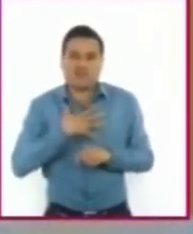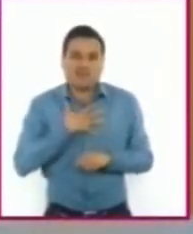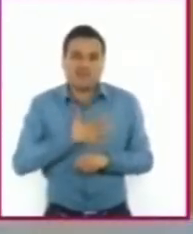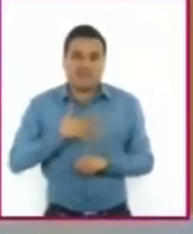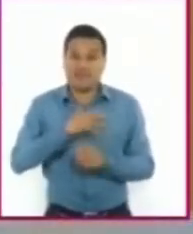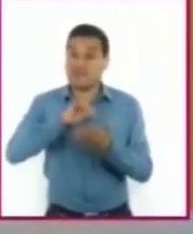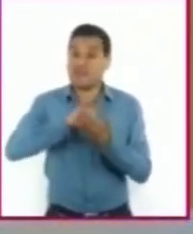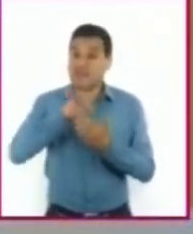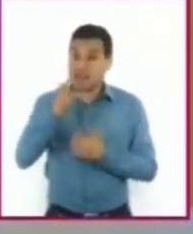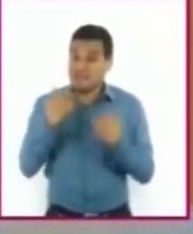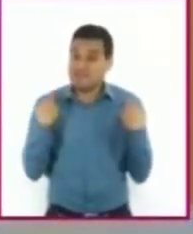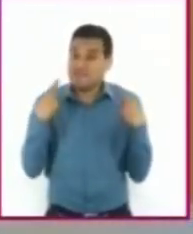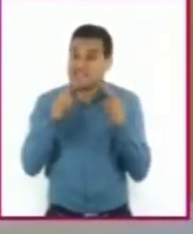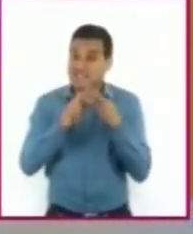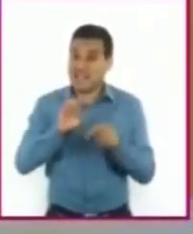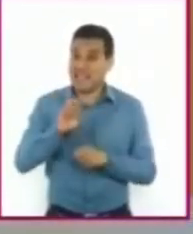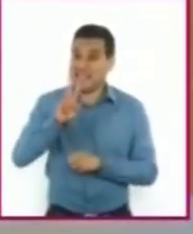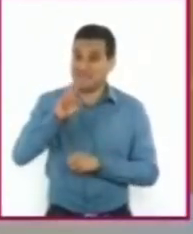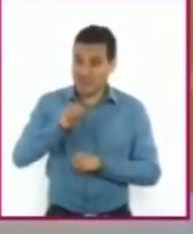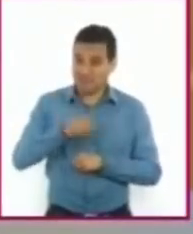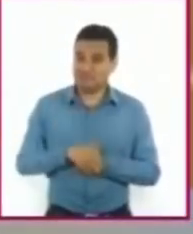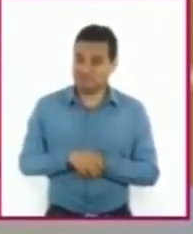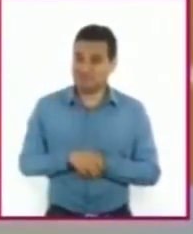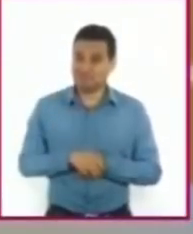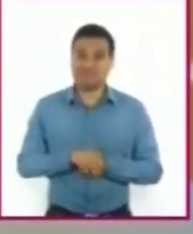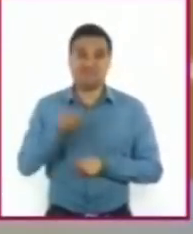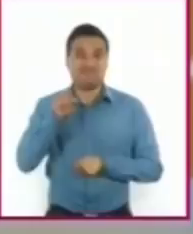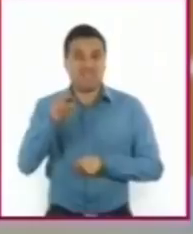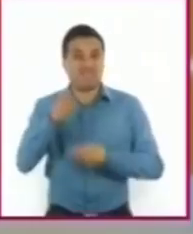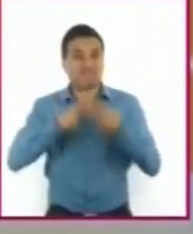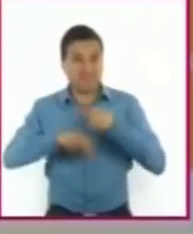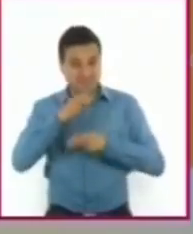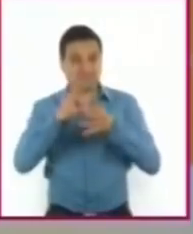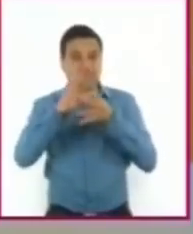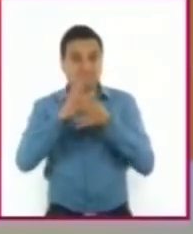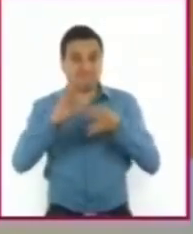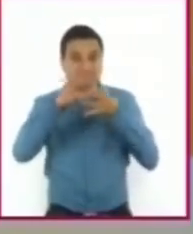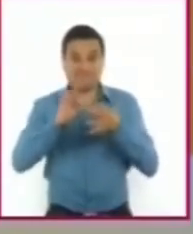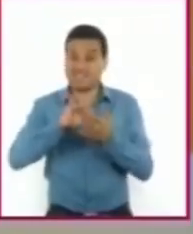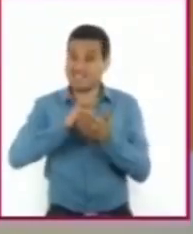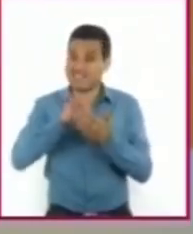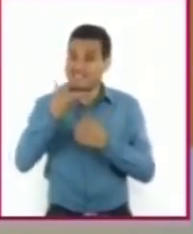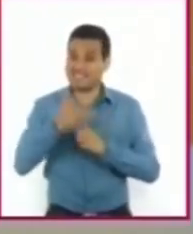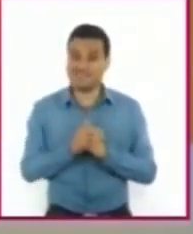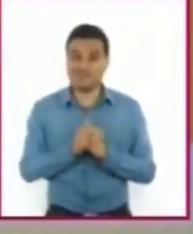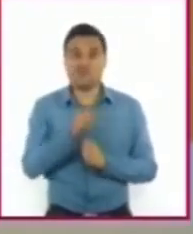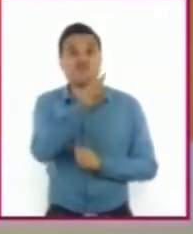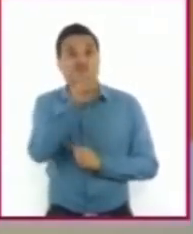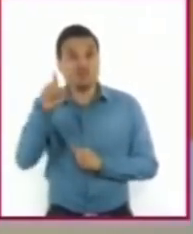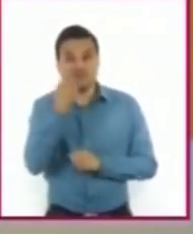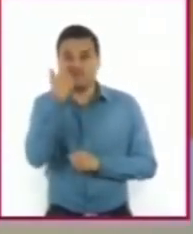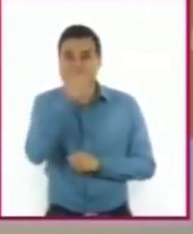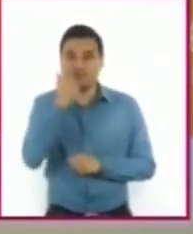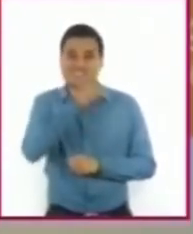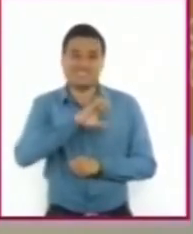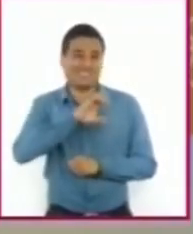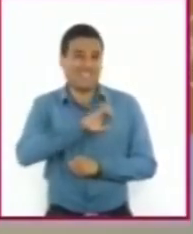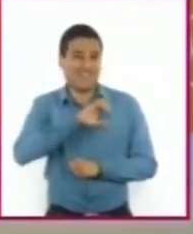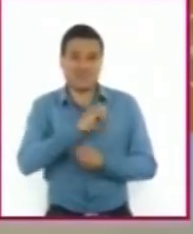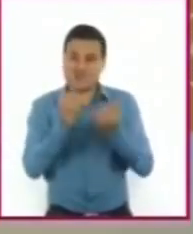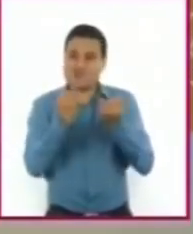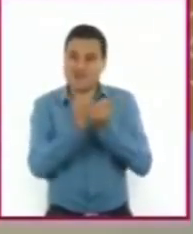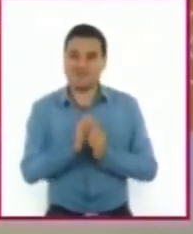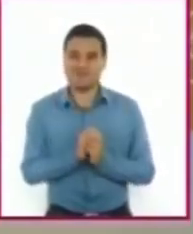a la maestra Eva Vilchis González por su valiosa intervención en el programa. Y a ustedes, estimados estudiantes,